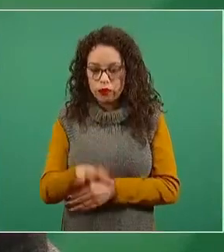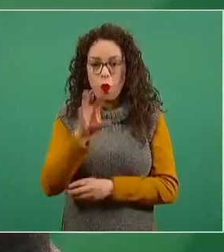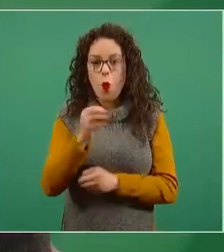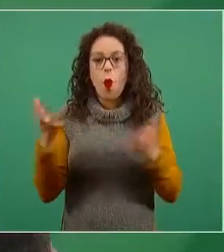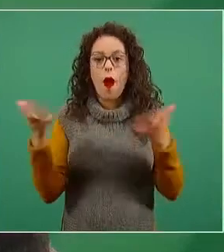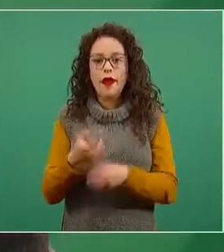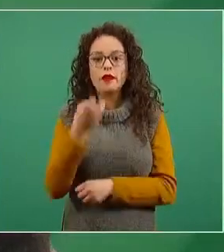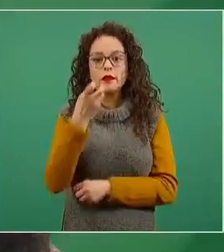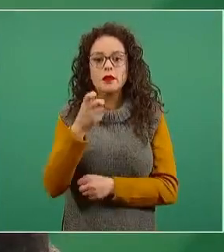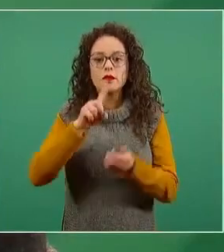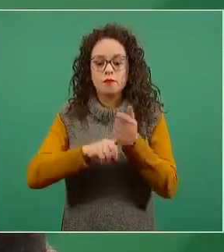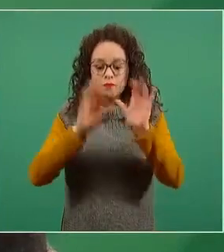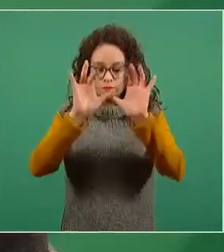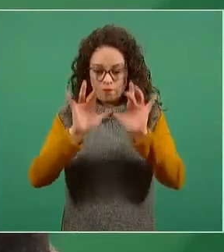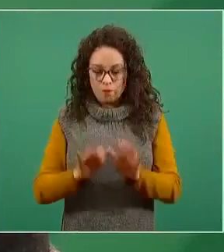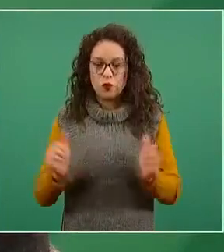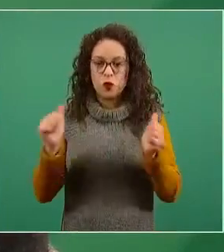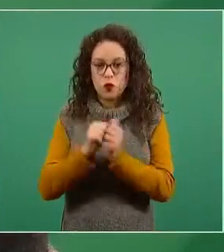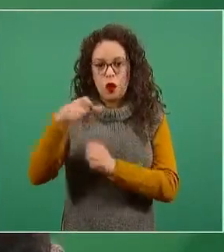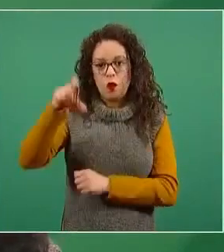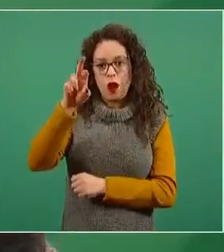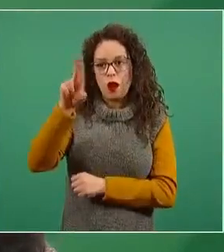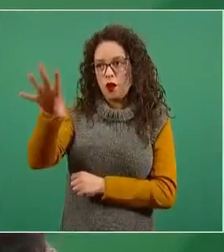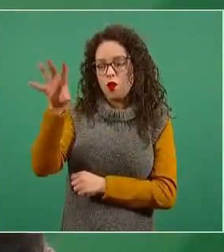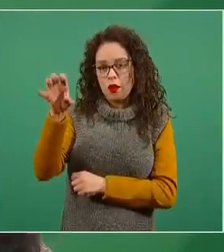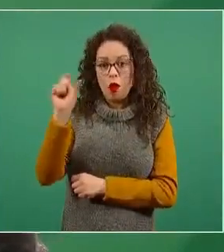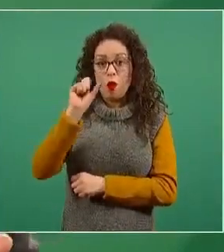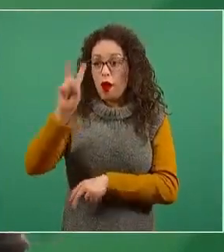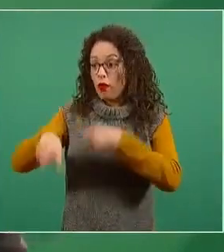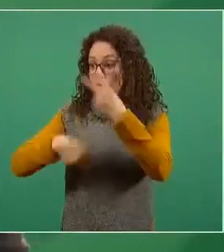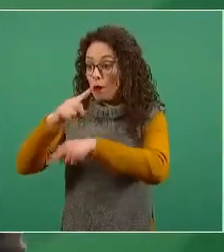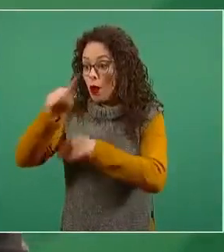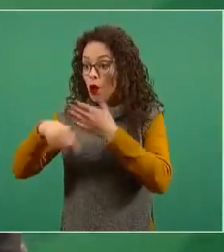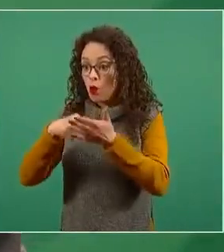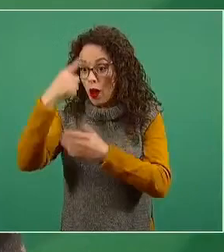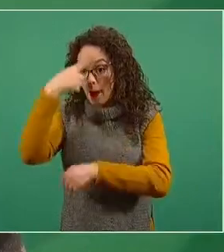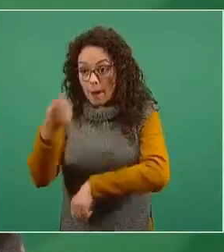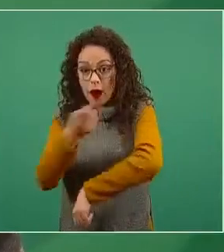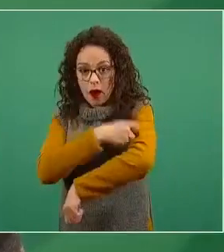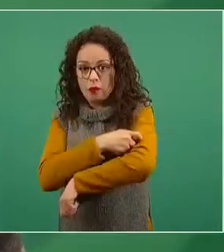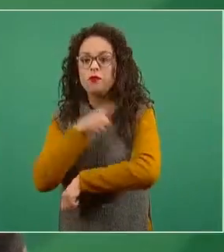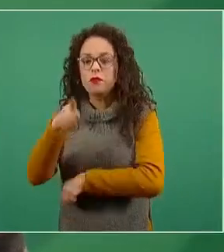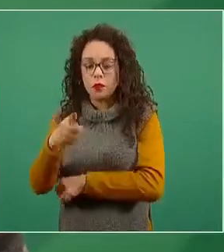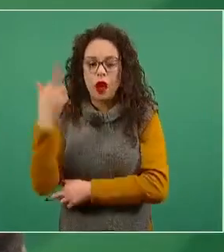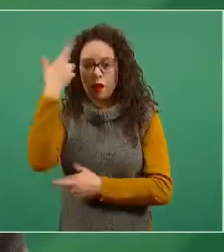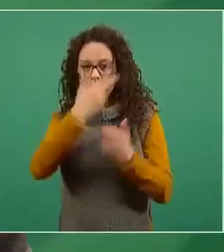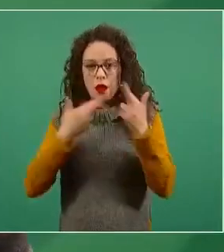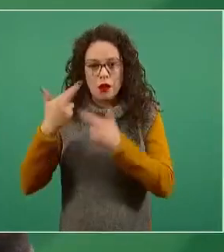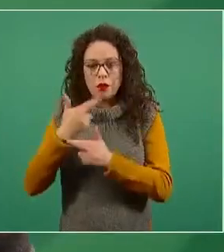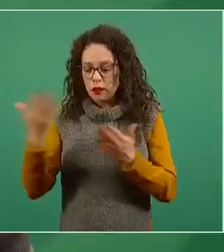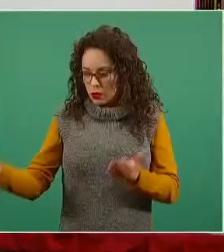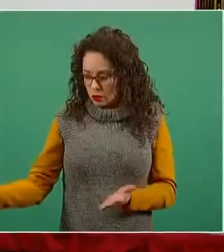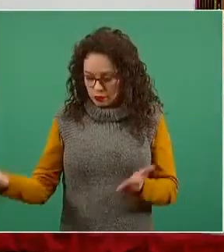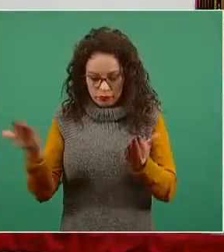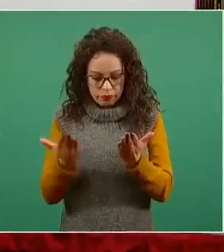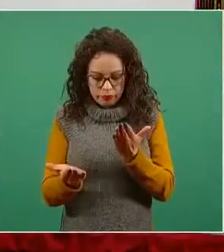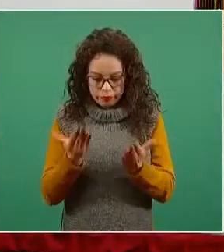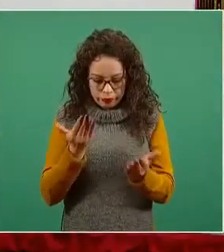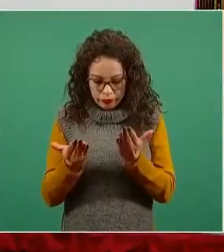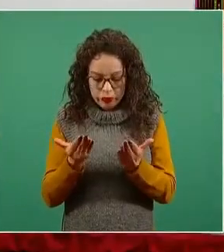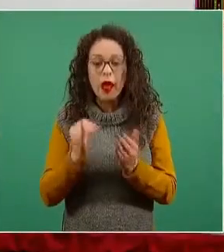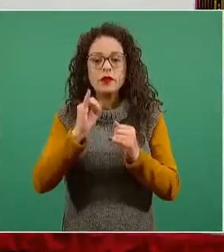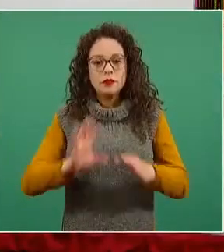código QR. Al momento que llegan a la unidad de vacunación, se hace una verificación cruzada de que son el personal